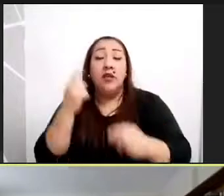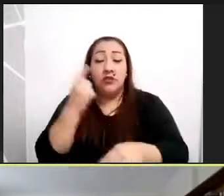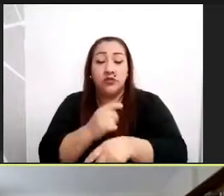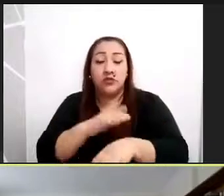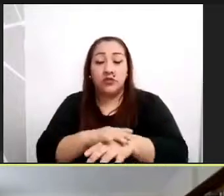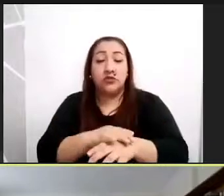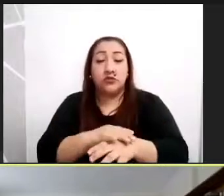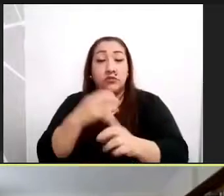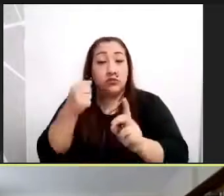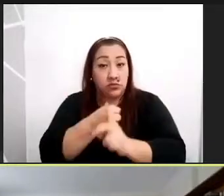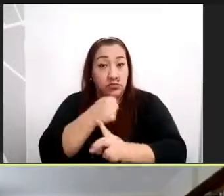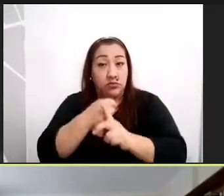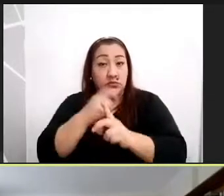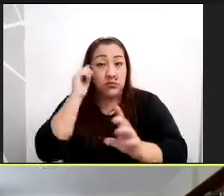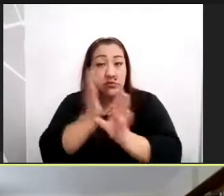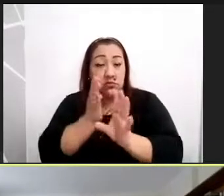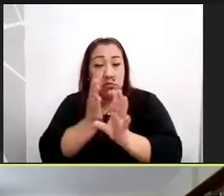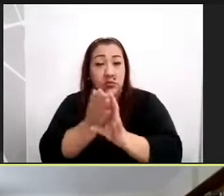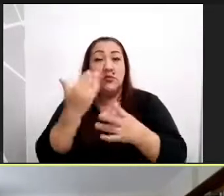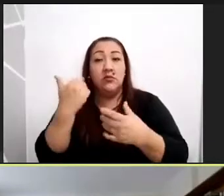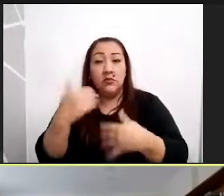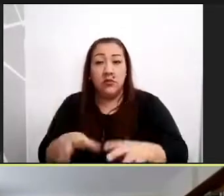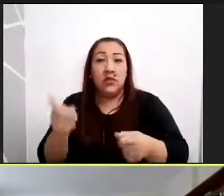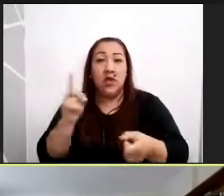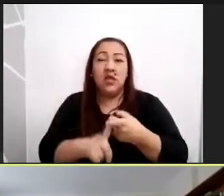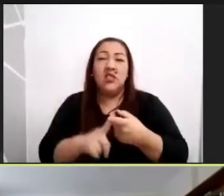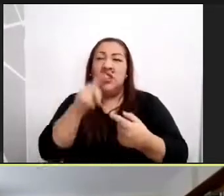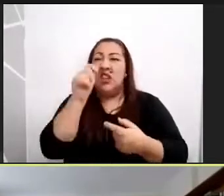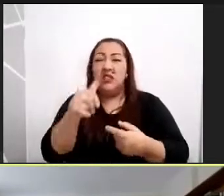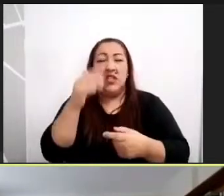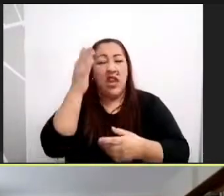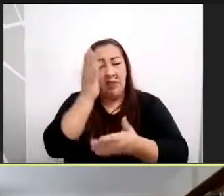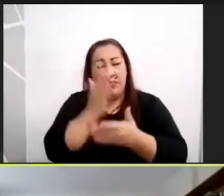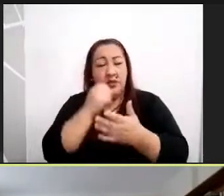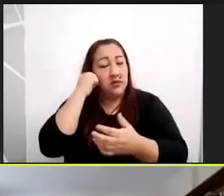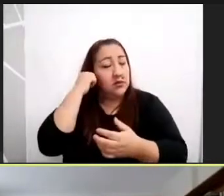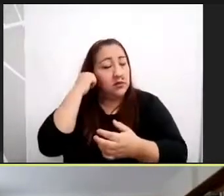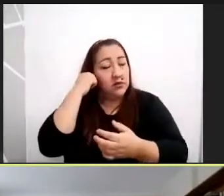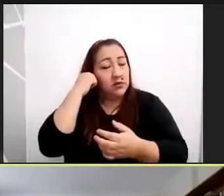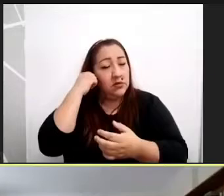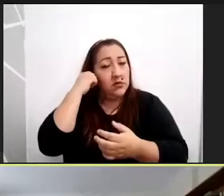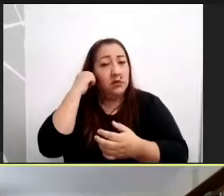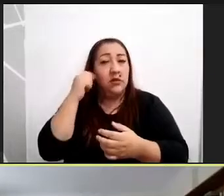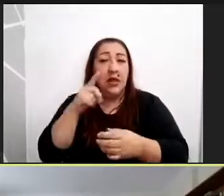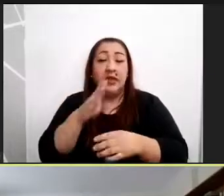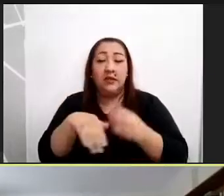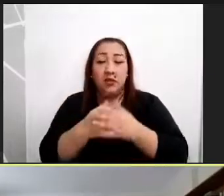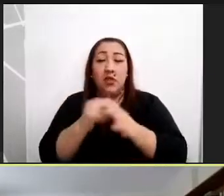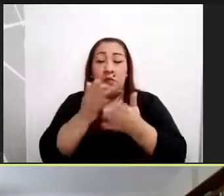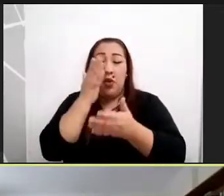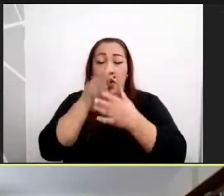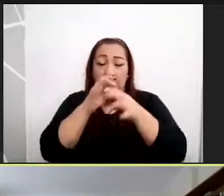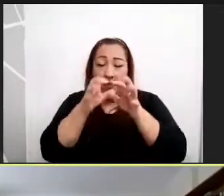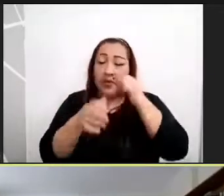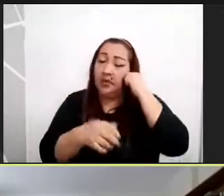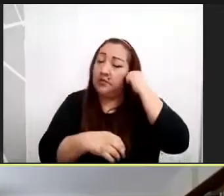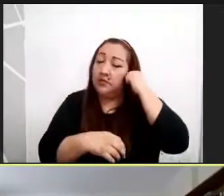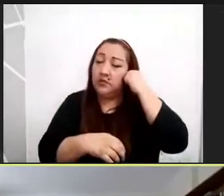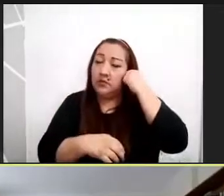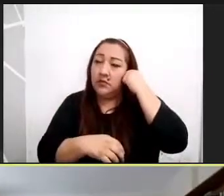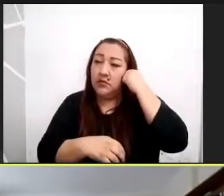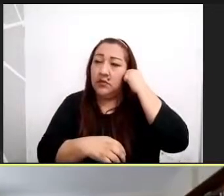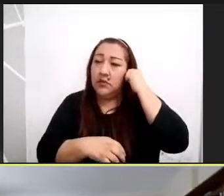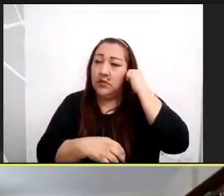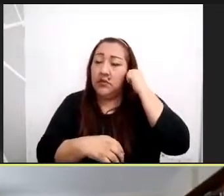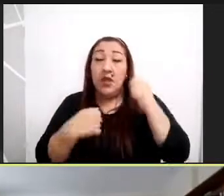violencia psicológica se ha incrementado hasta ser casi la mitad del total en este encerrón, en esta pandemia. Y si miramos a